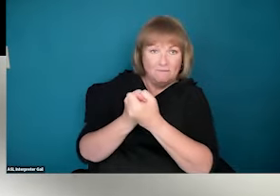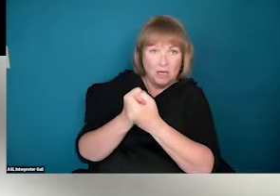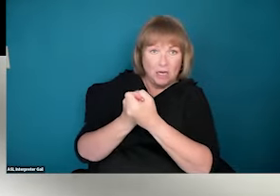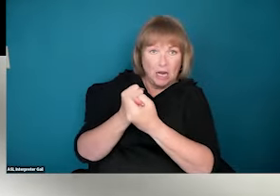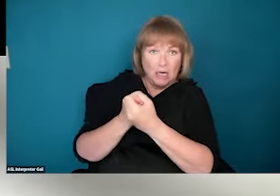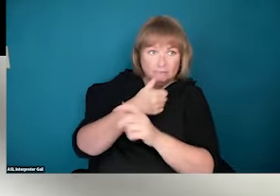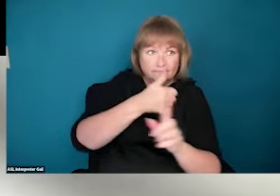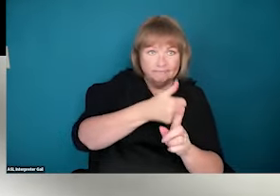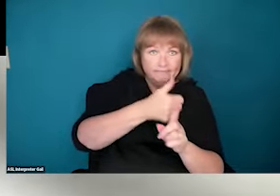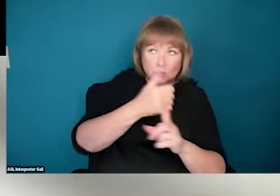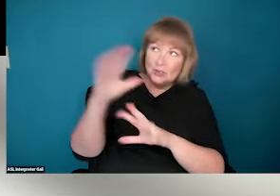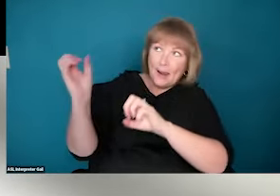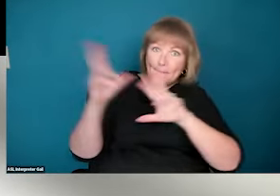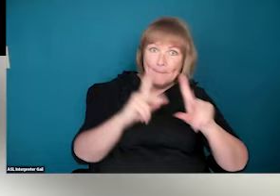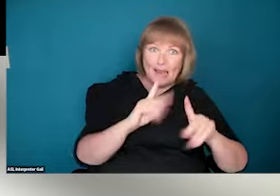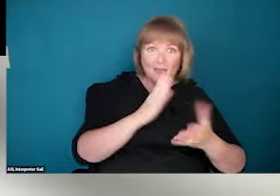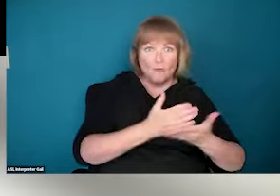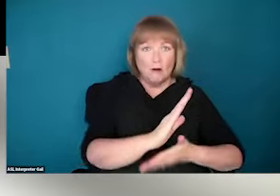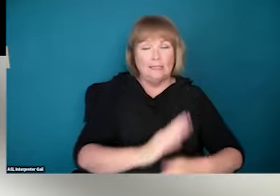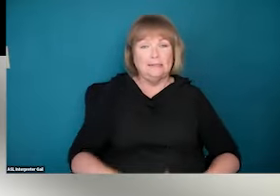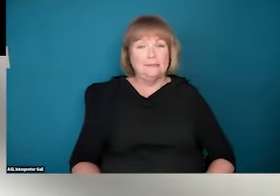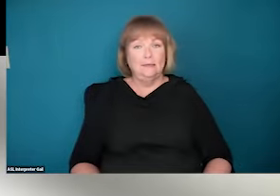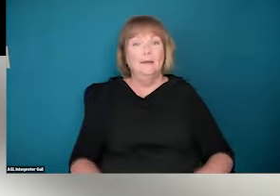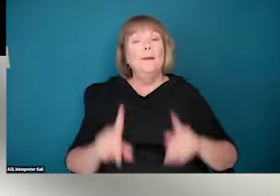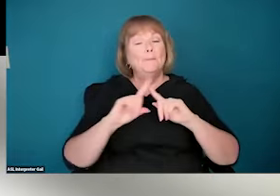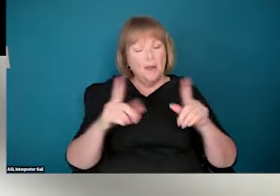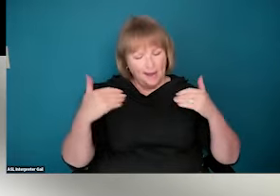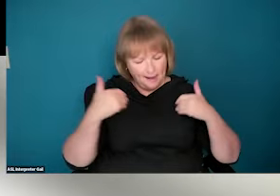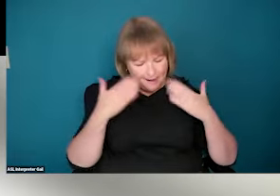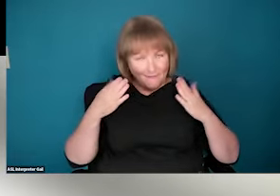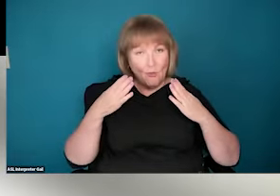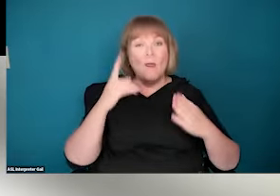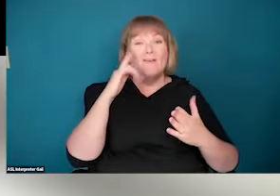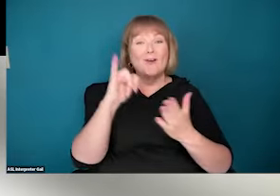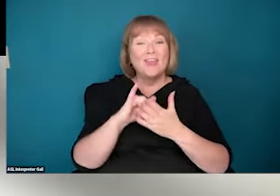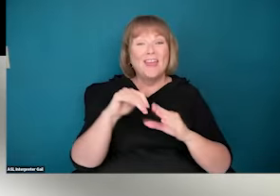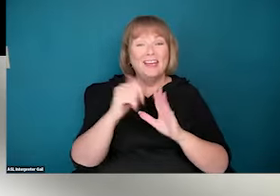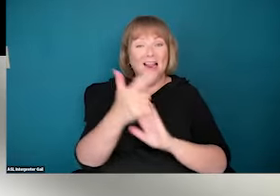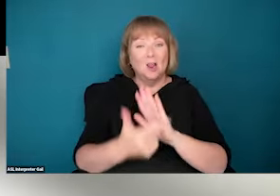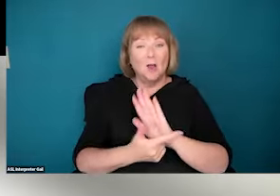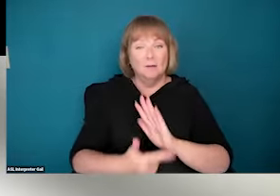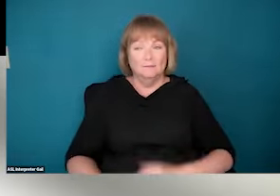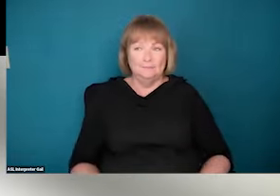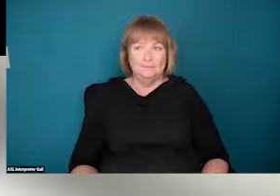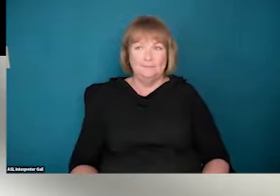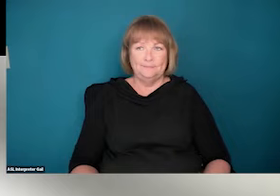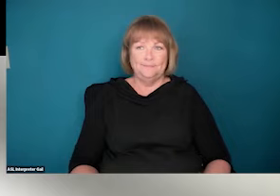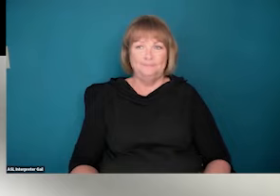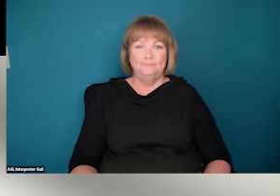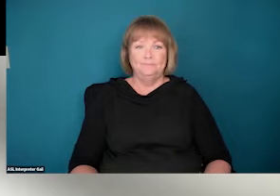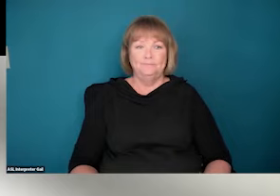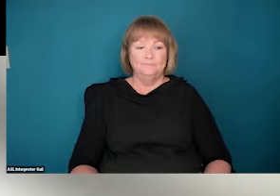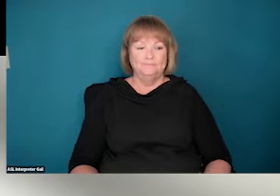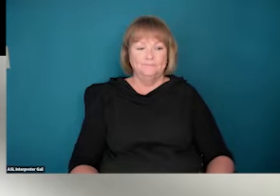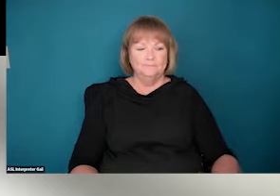pueden volver a empezar el proceso para cambiar su custodia o cambiar los procesos o términos de